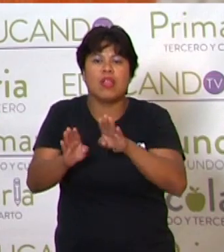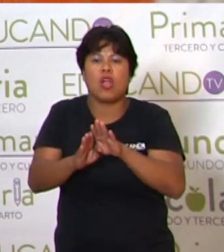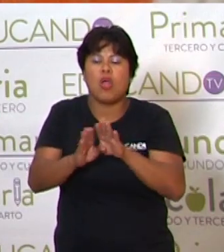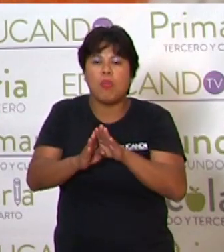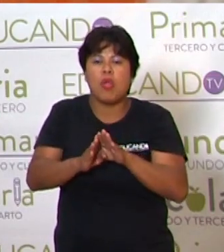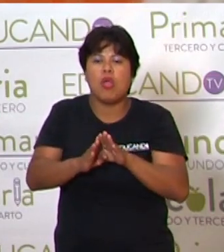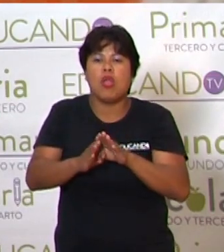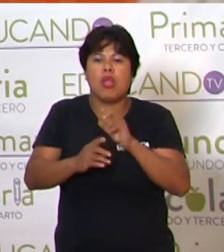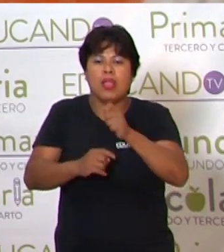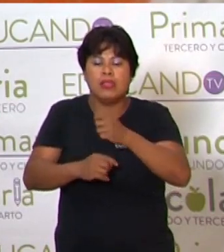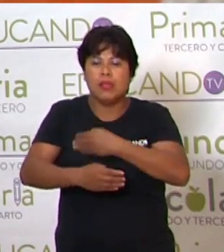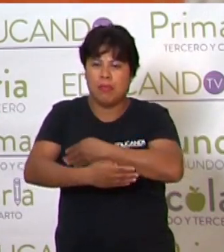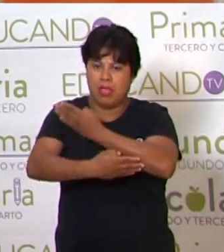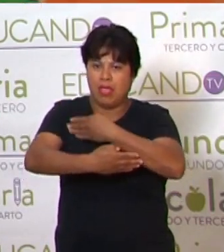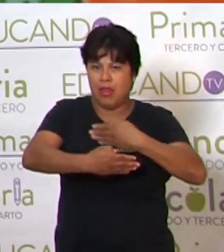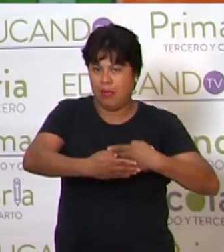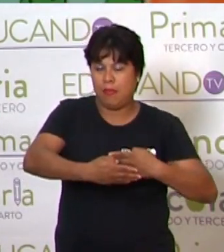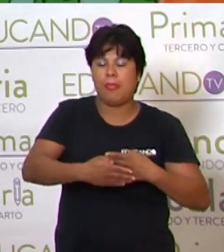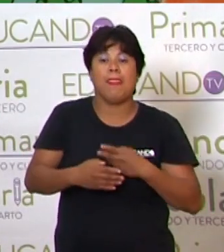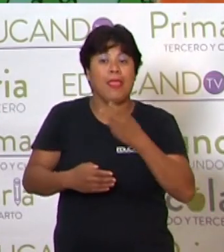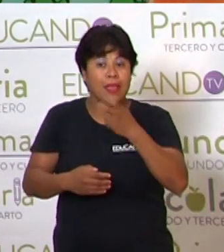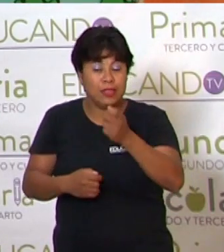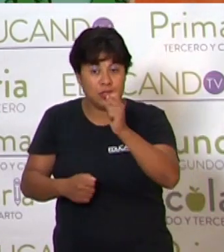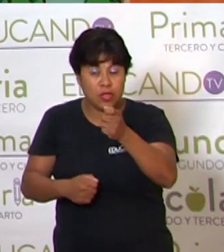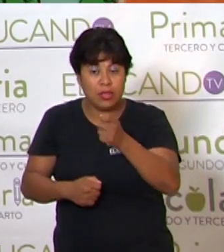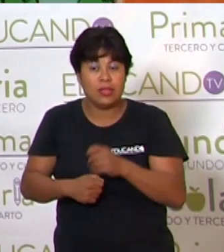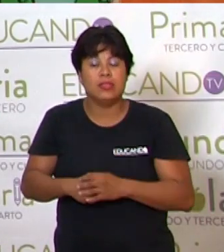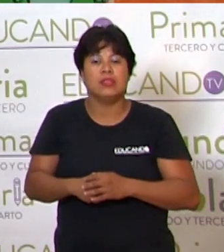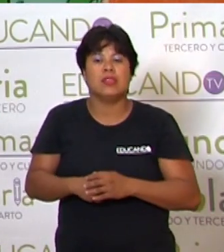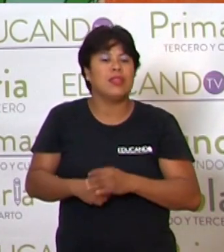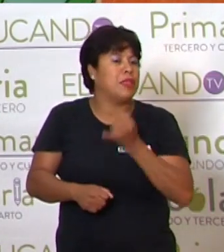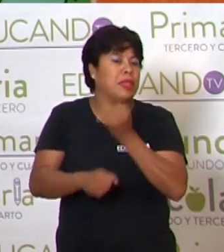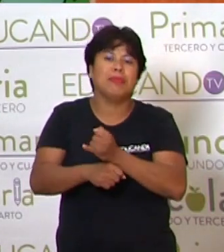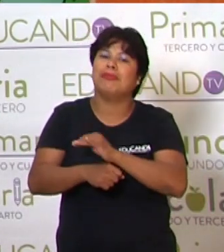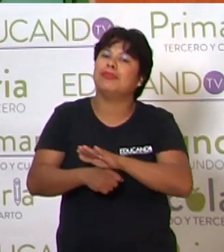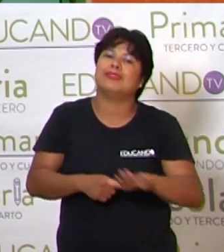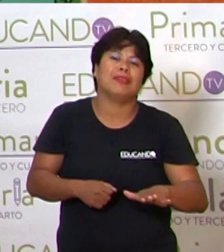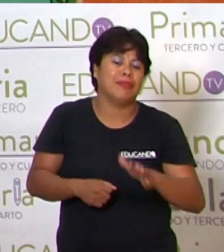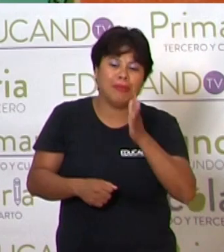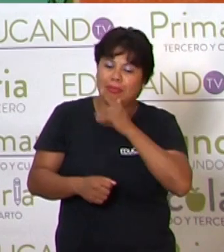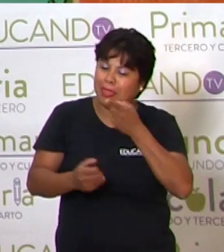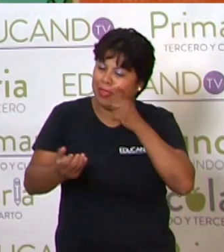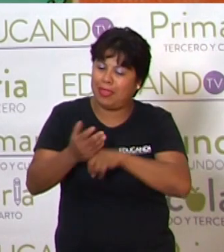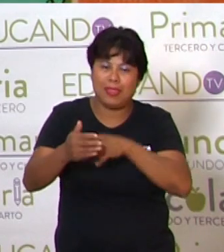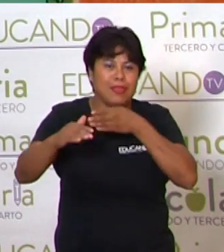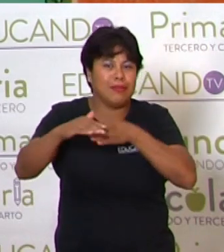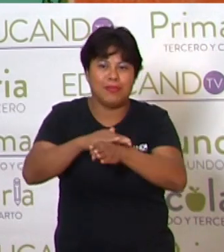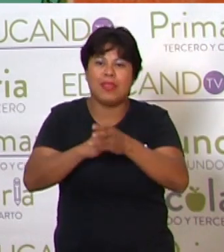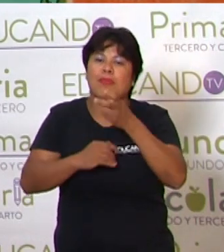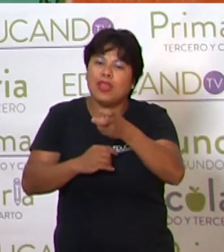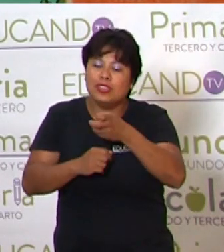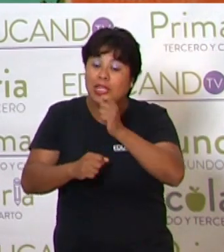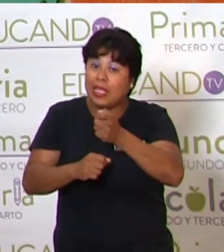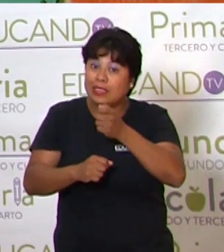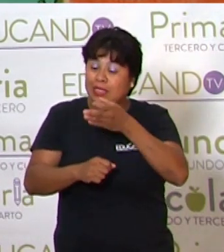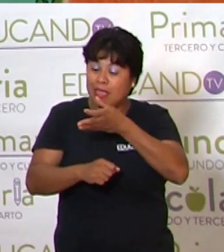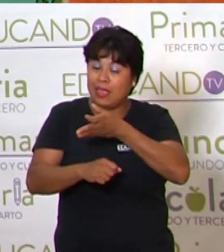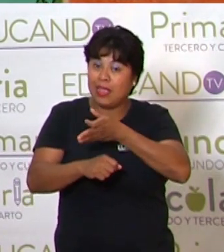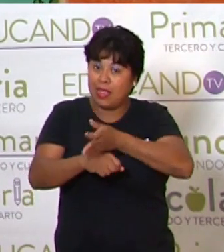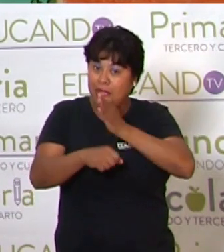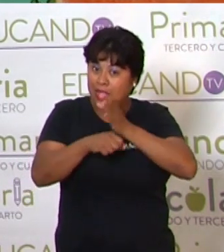una ballena. Entonces eso sería imposible, por eso es una